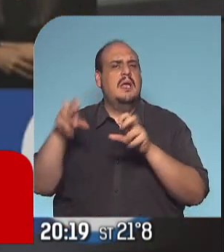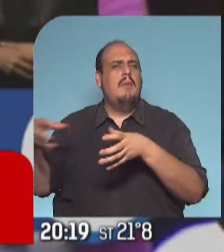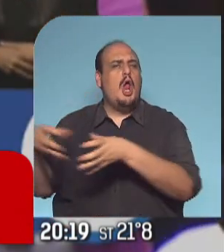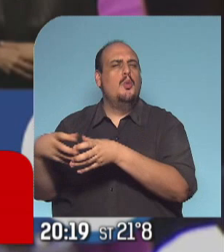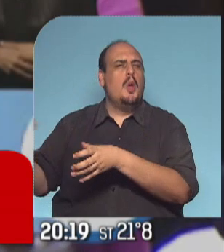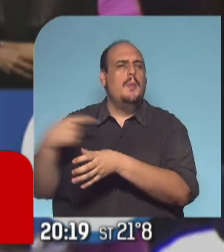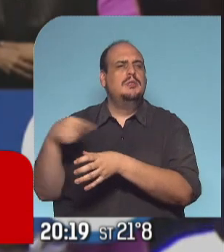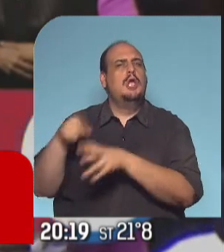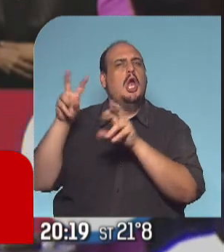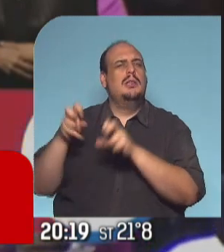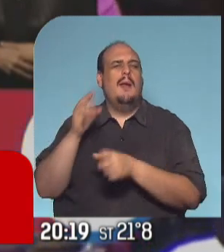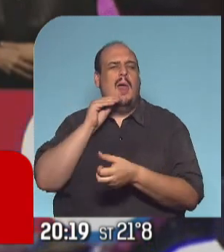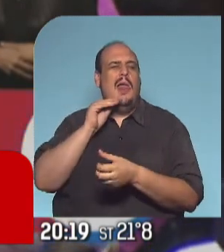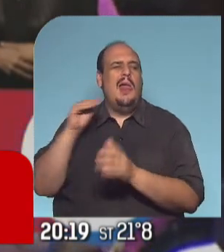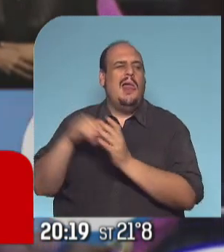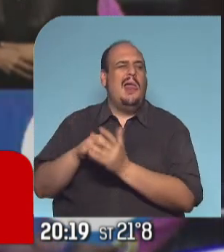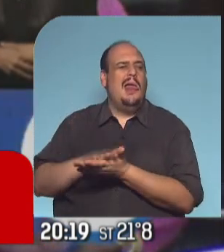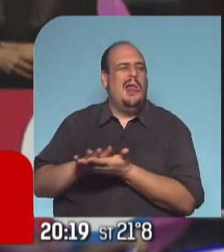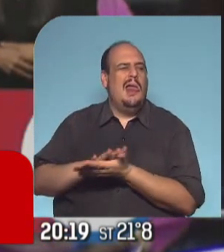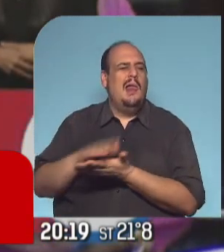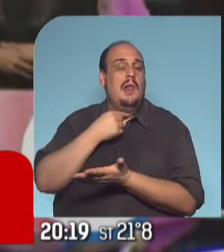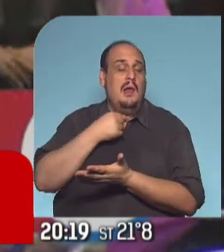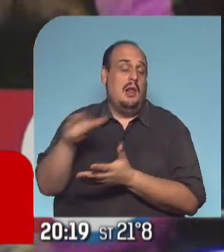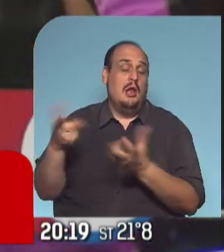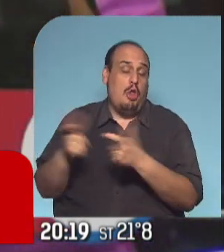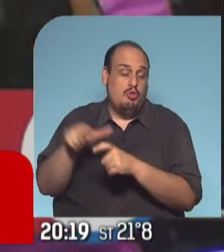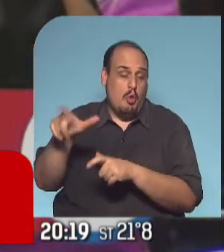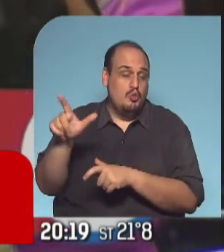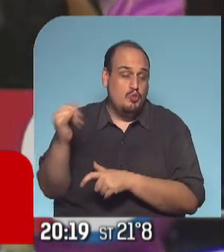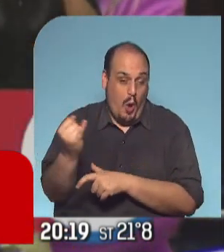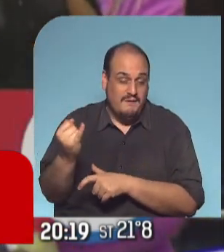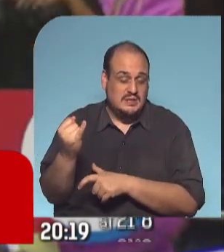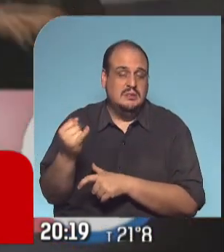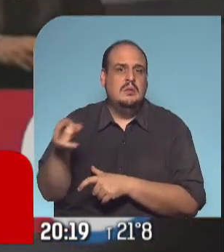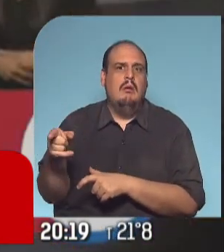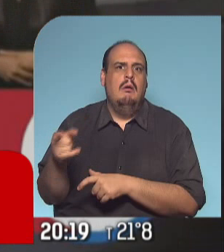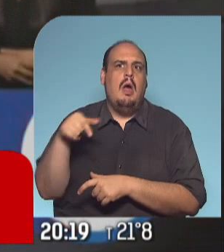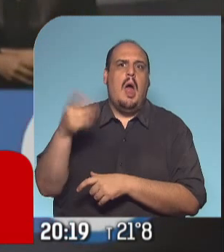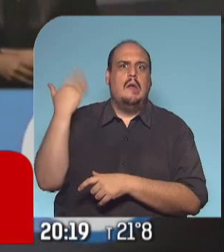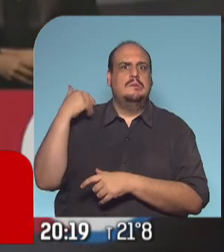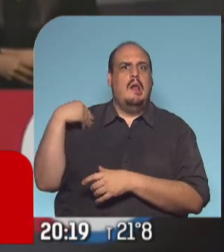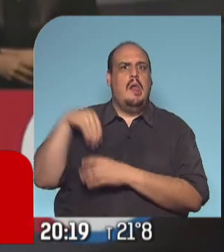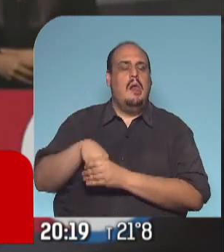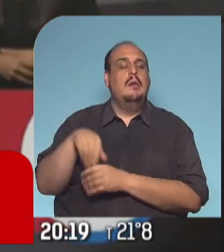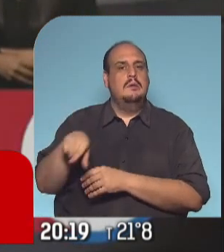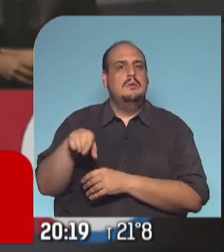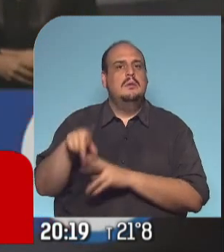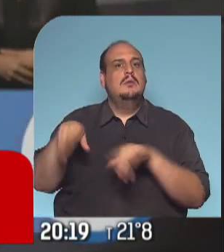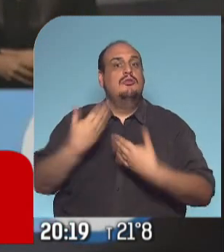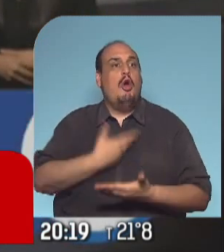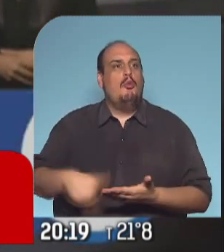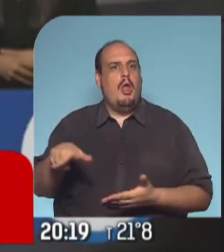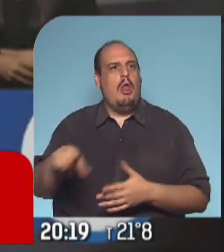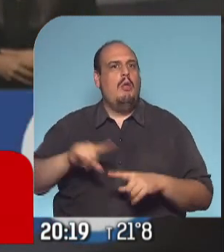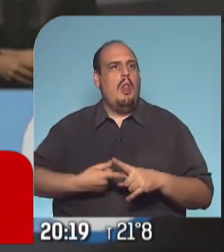de incluir otros temas en la sesión que estaba prevista para el jueves, termina de alguna manera diluyéndole al gobierno el impacto